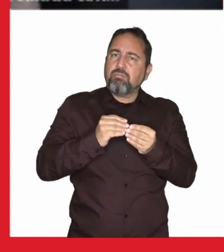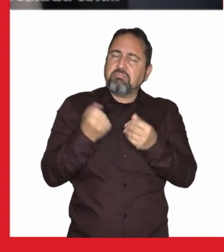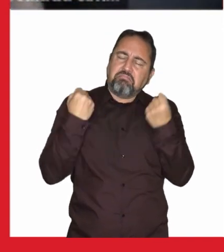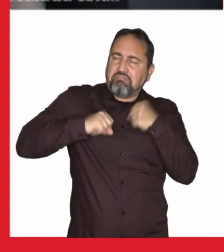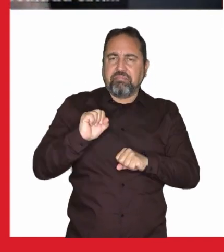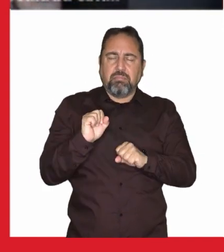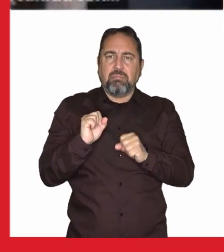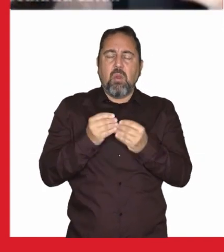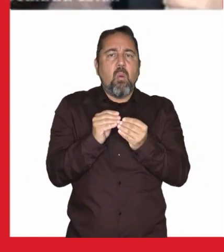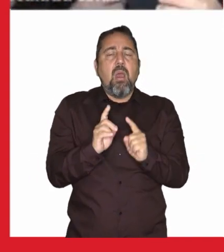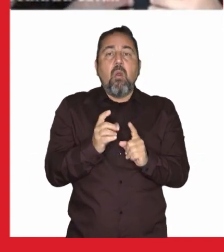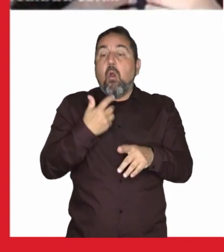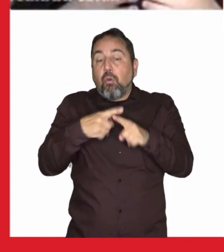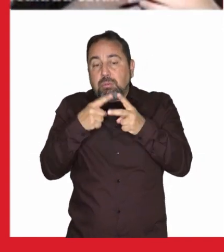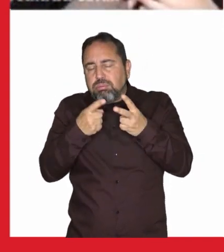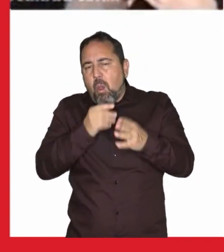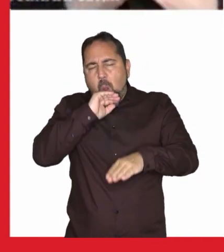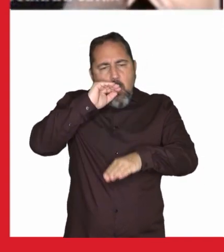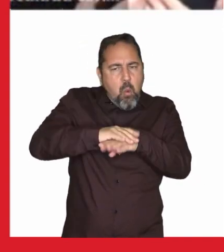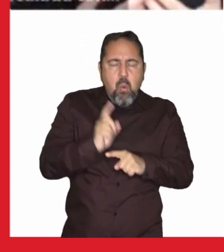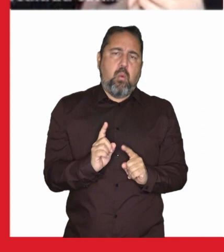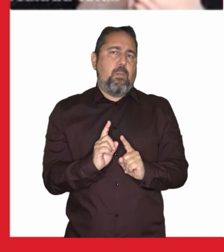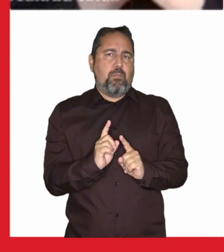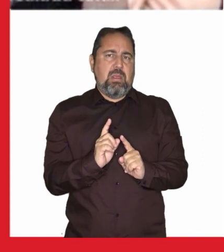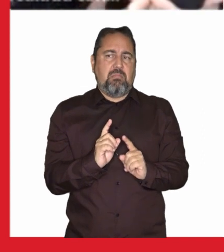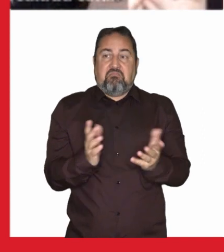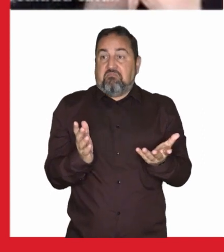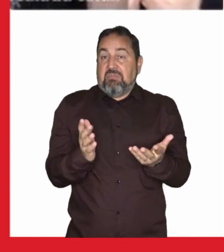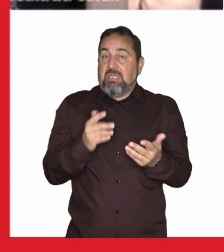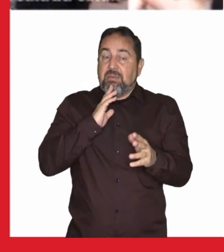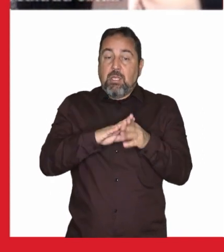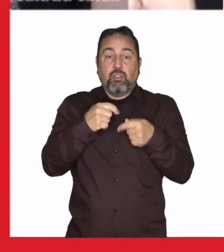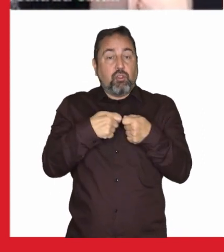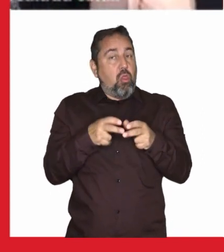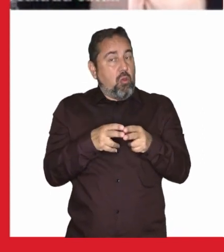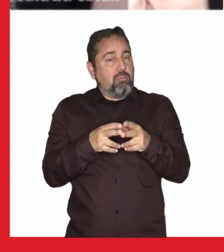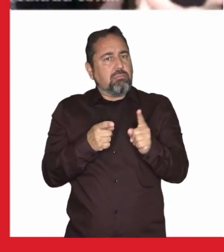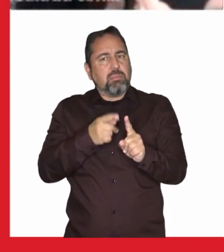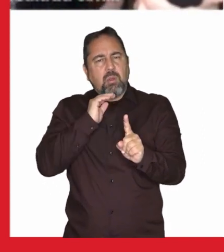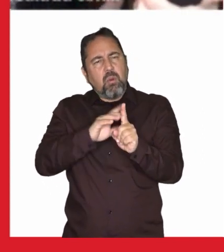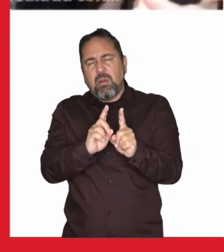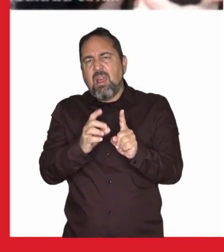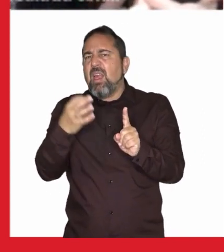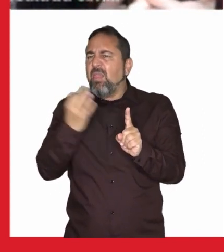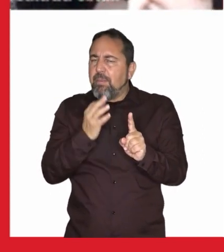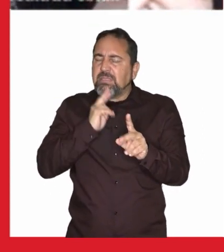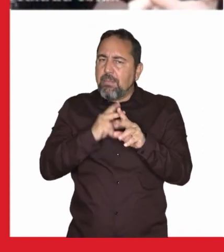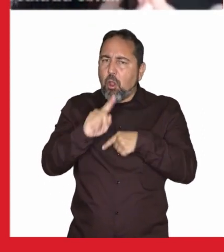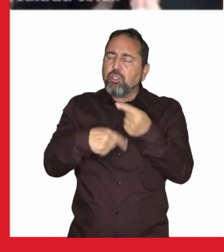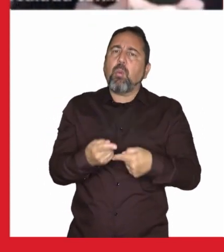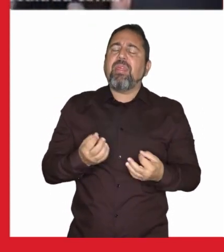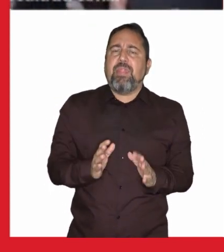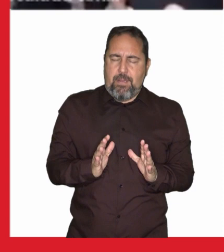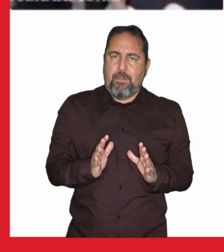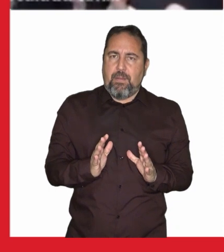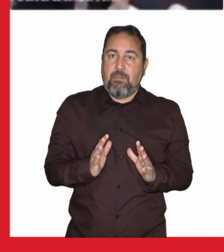definido y no cumple con aquellas actividades o aquellas obligaciones que se habían definido para ese socio o esa socia, tiene